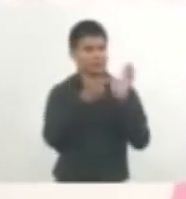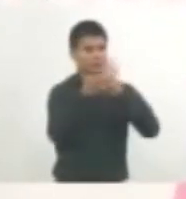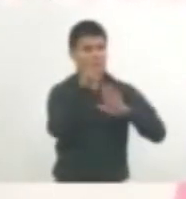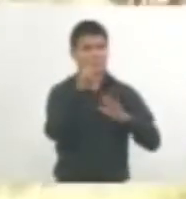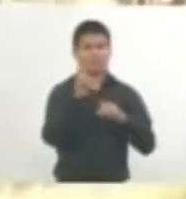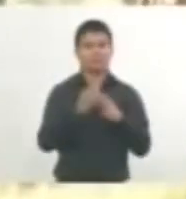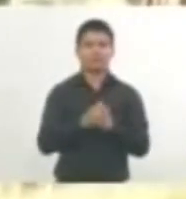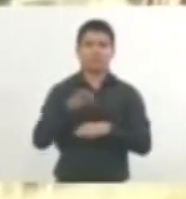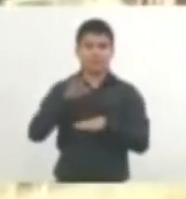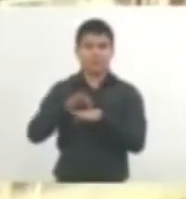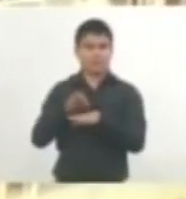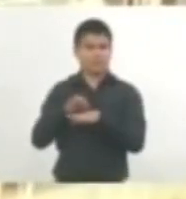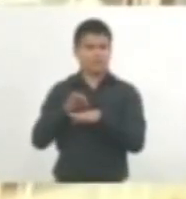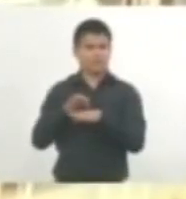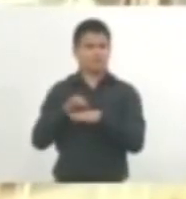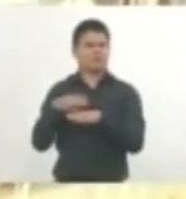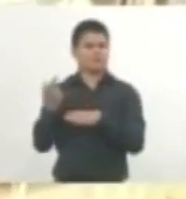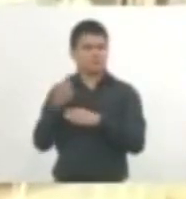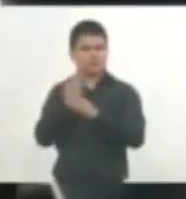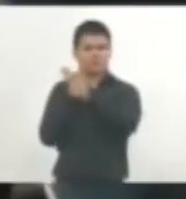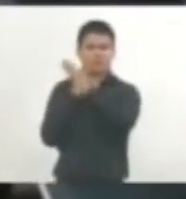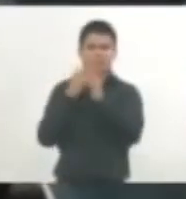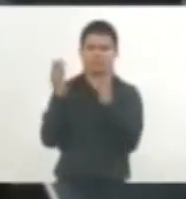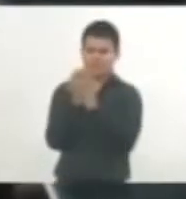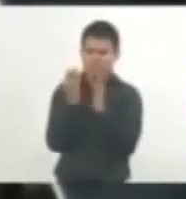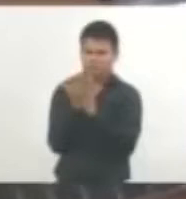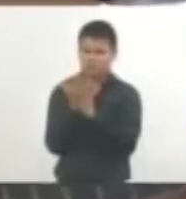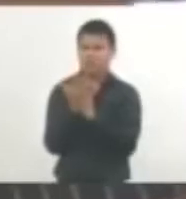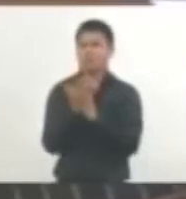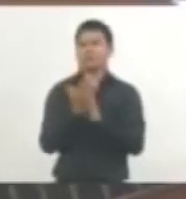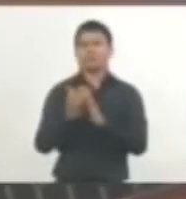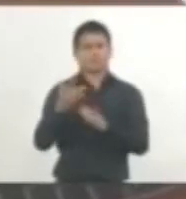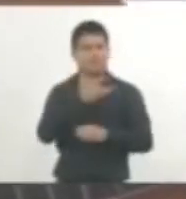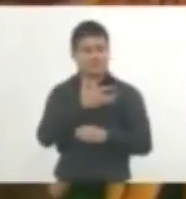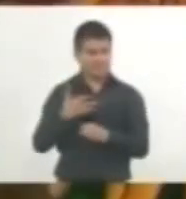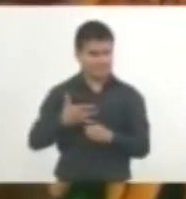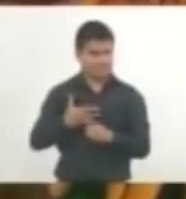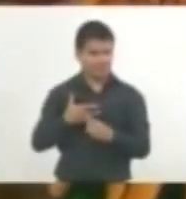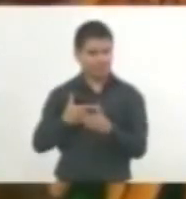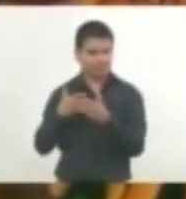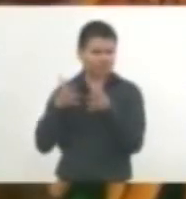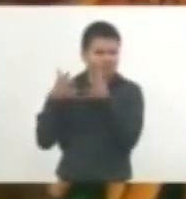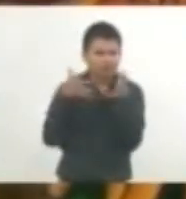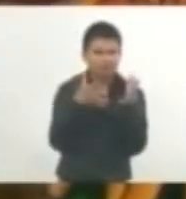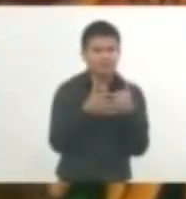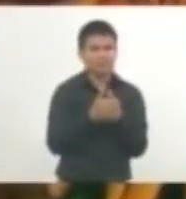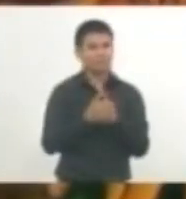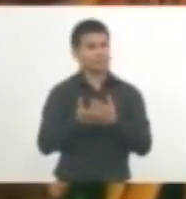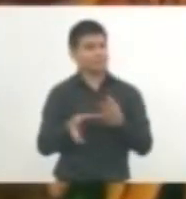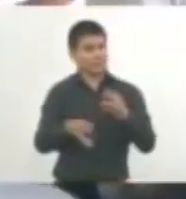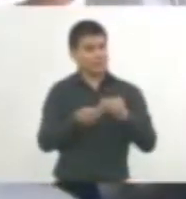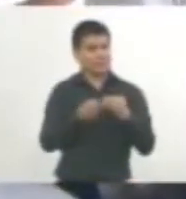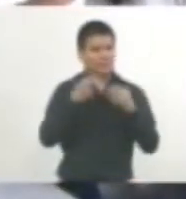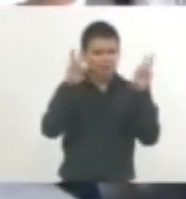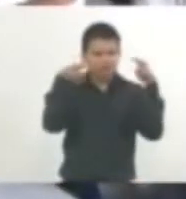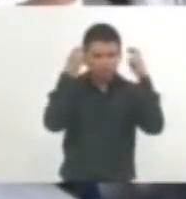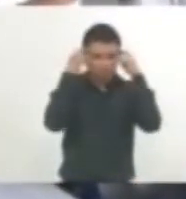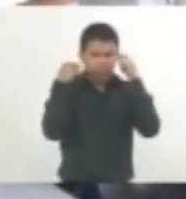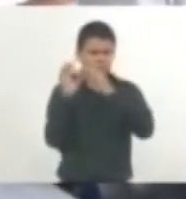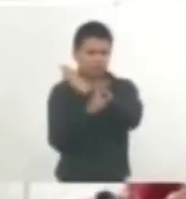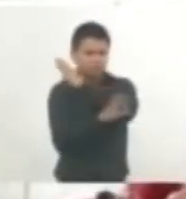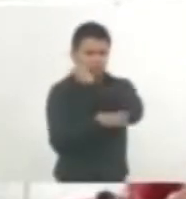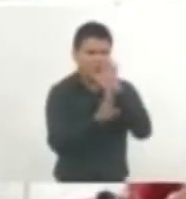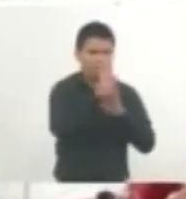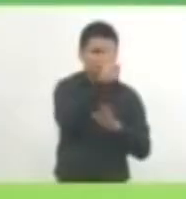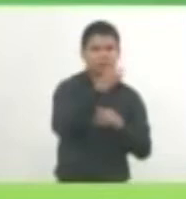La Fundación cuenta con programas de educación, seguridad económica, salud y bienestar, además de fortalecimiento psicológico de las